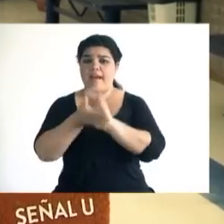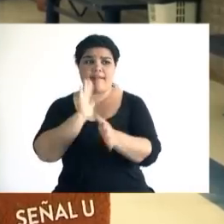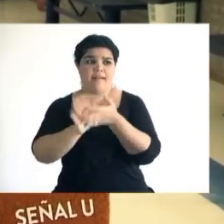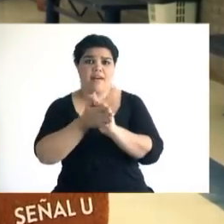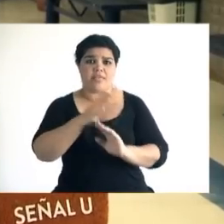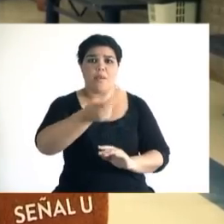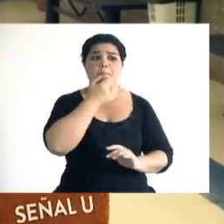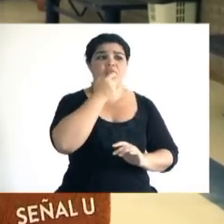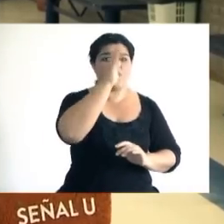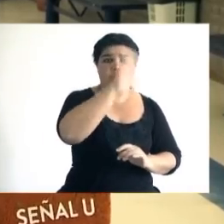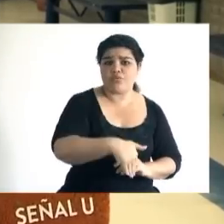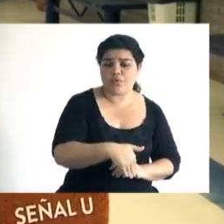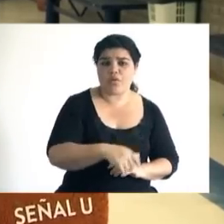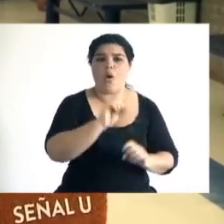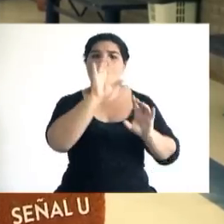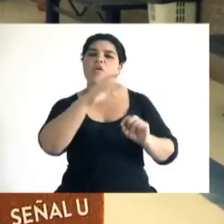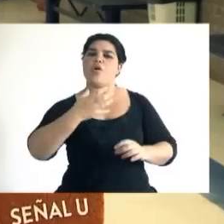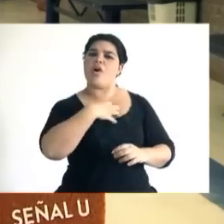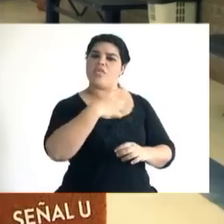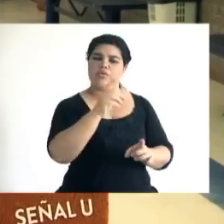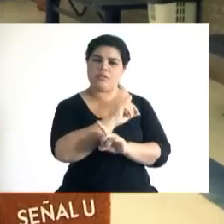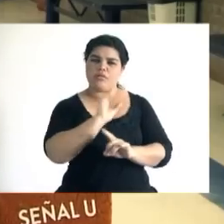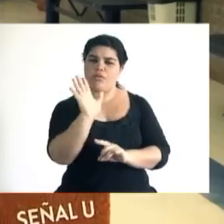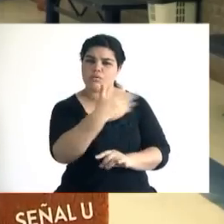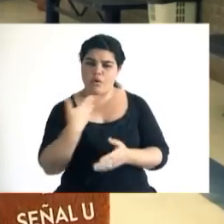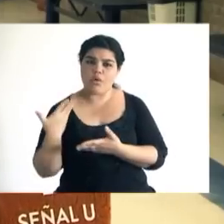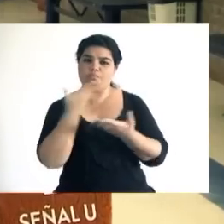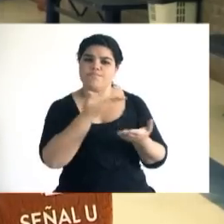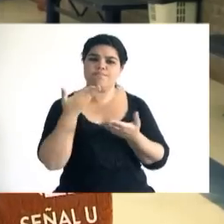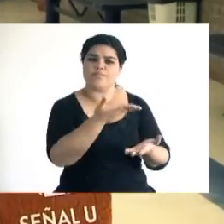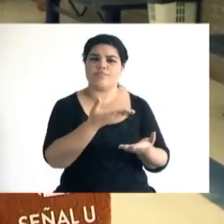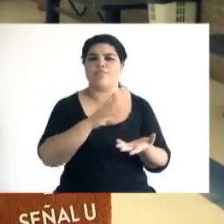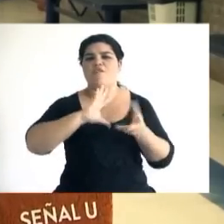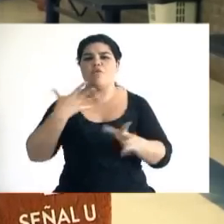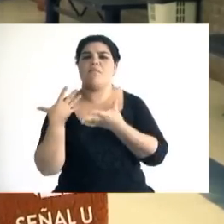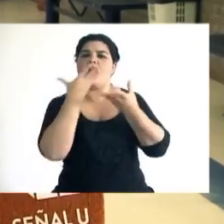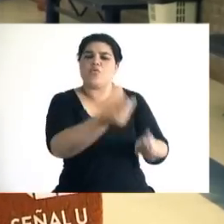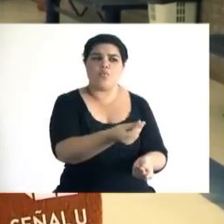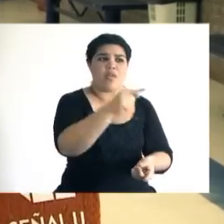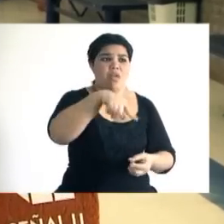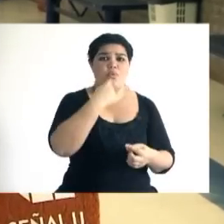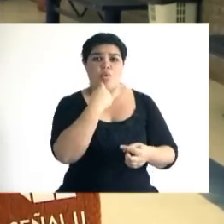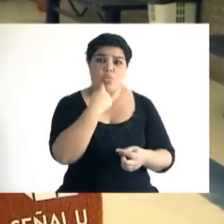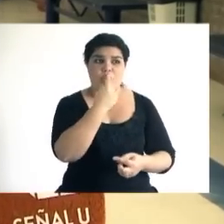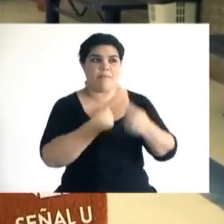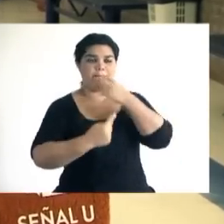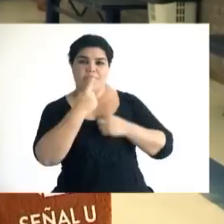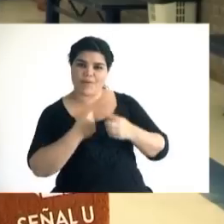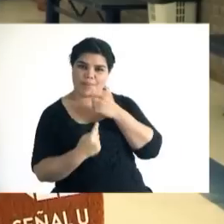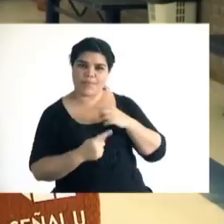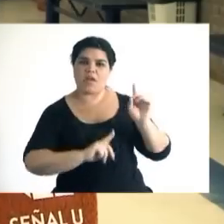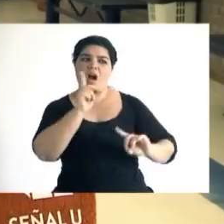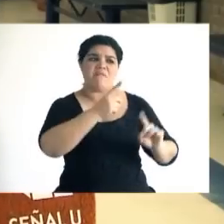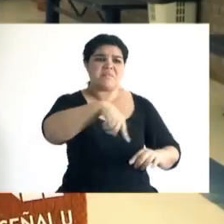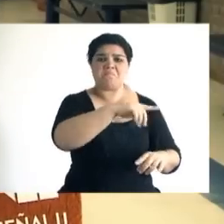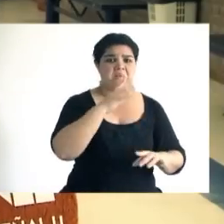población de Mendoza, no solamente a los estudiantes para brindarles algún asesoramiento, salvarles las dudas muchas veces la gente no sabe,